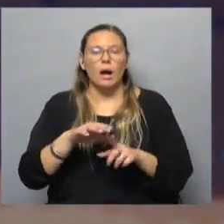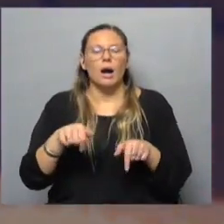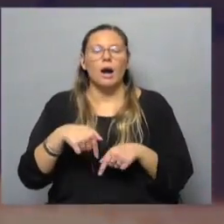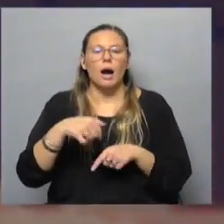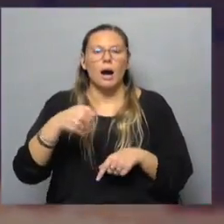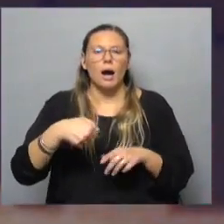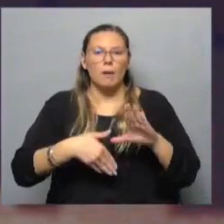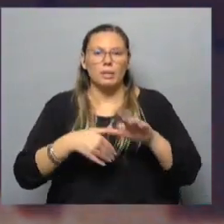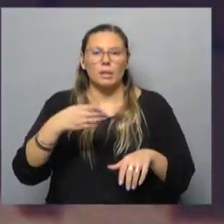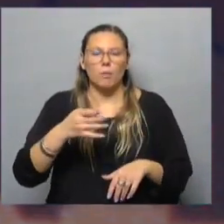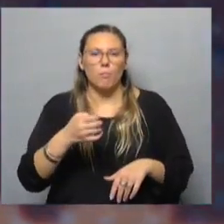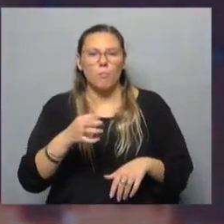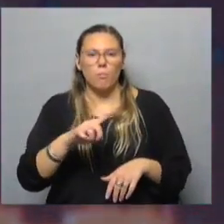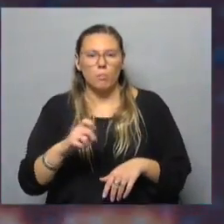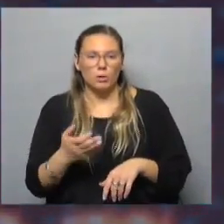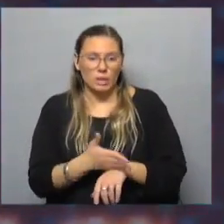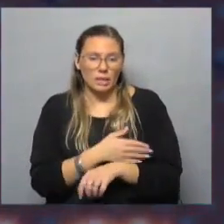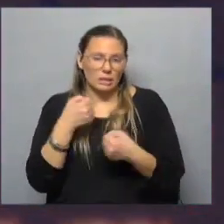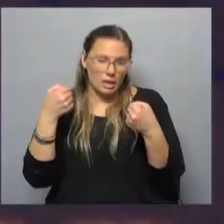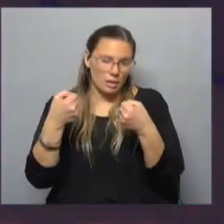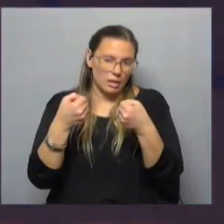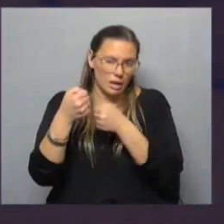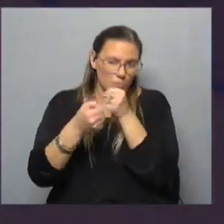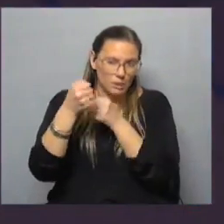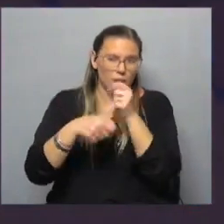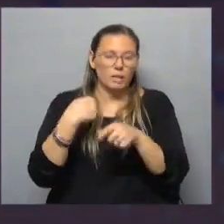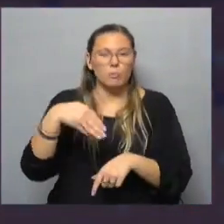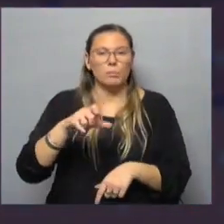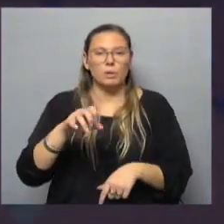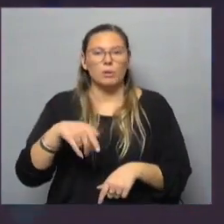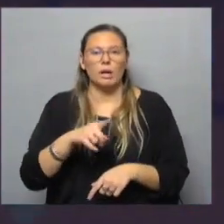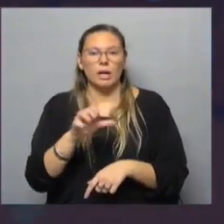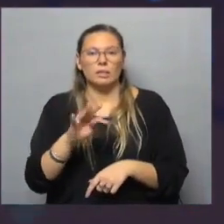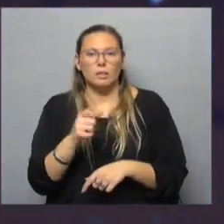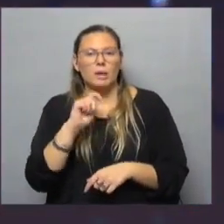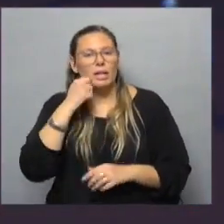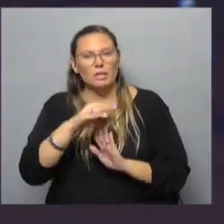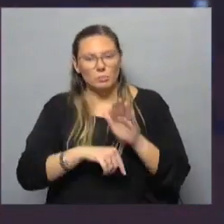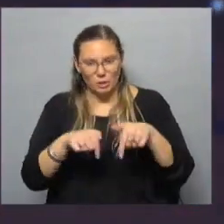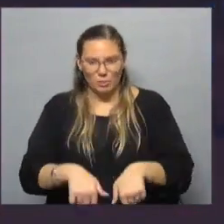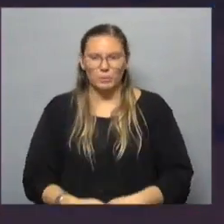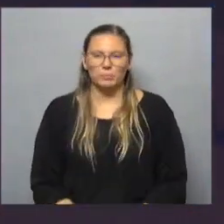en la previa de la pelea del Petty Vidal. Y después nos vamos con Milongas Extremas. Qué lindo programa el de hoy.